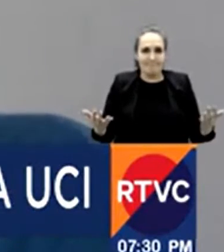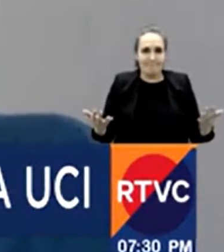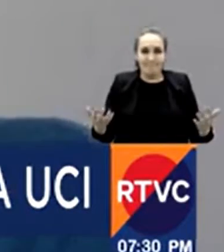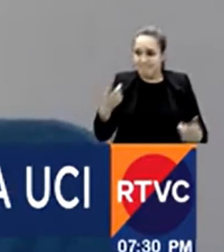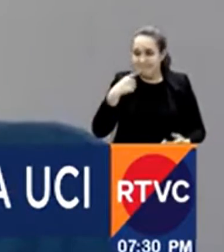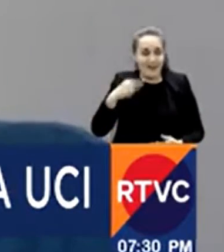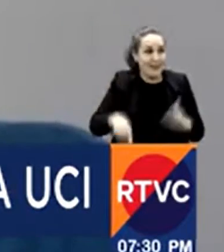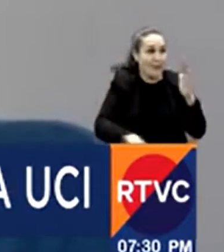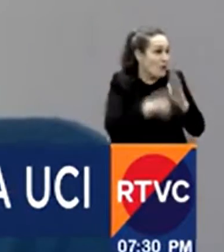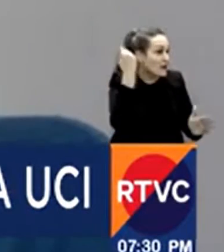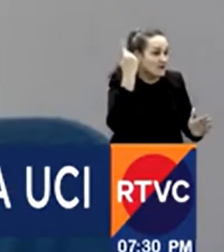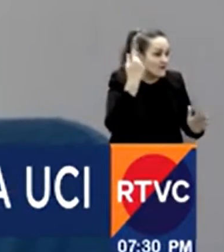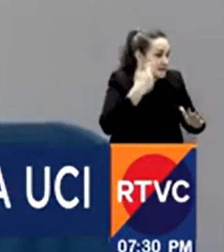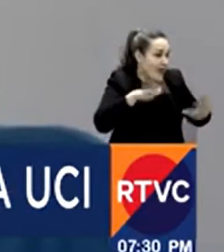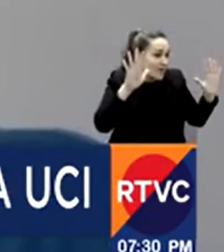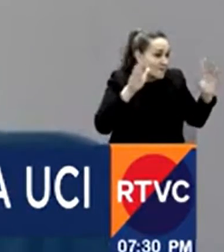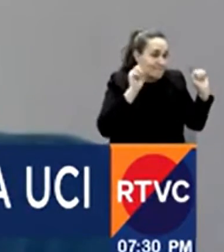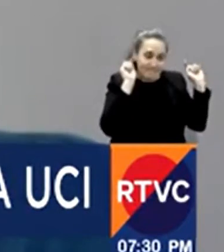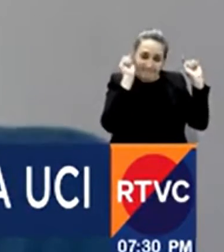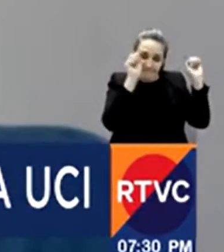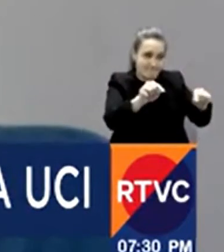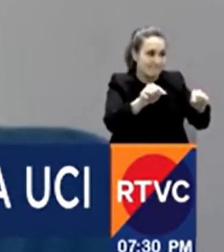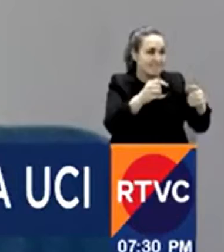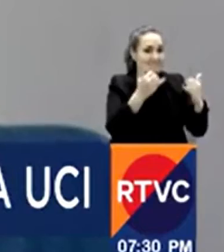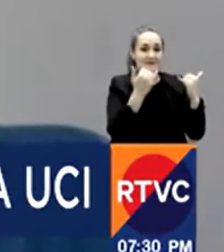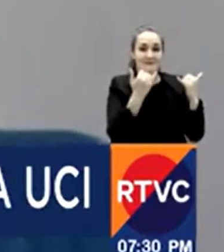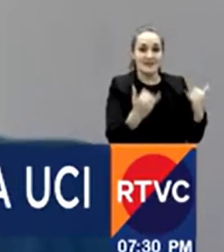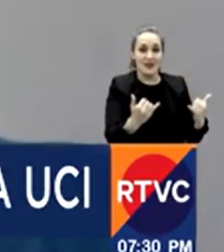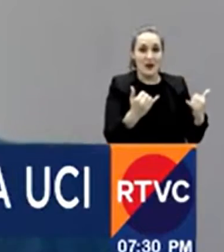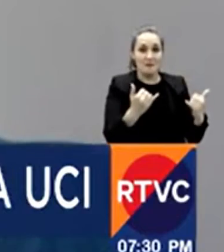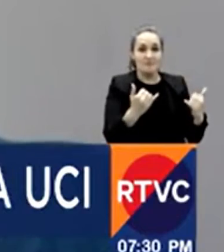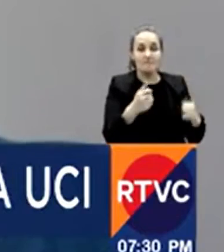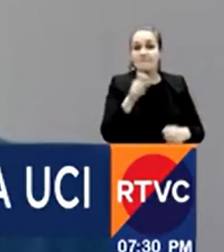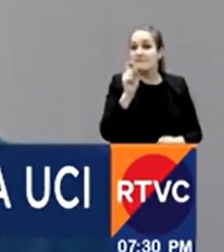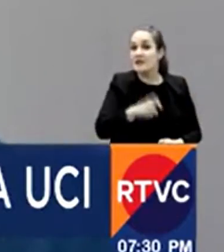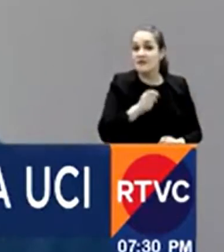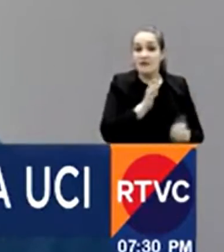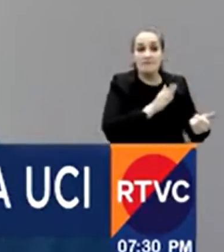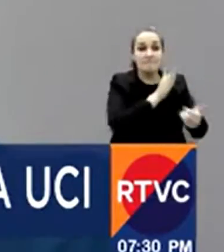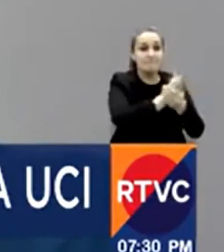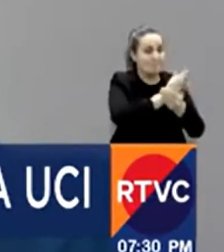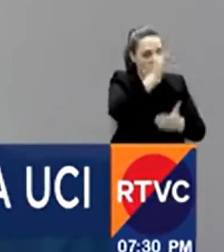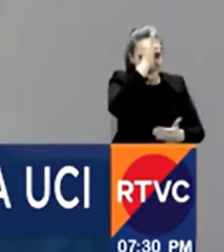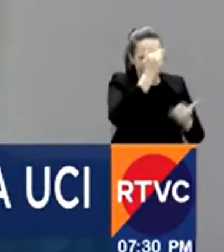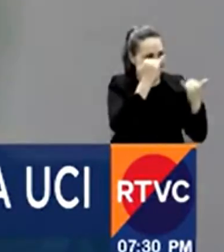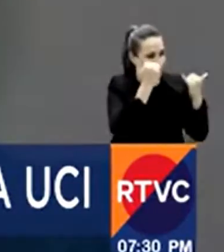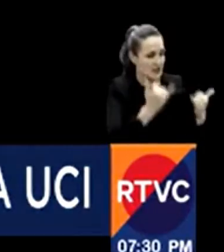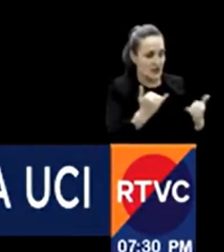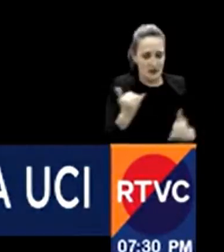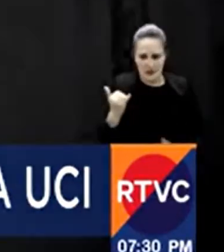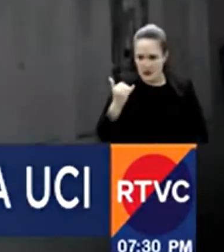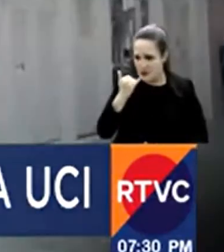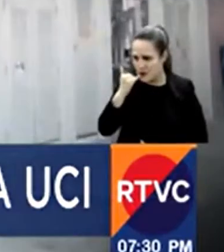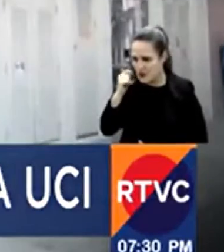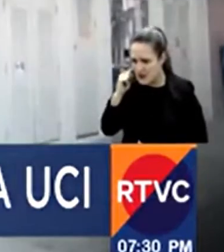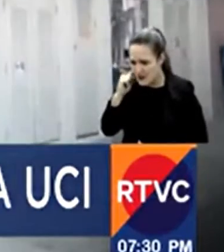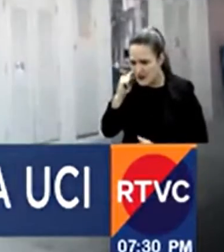Usted tiene que irse inmediatamente para una clínica de emergencia.